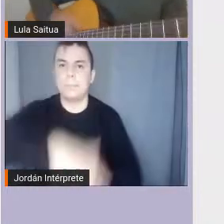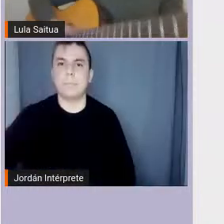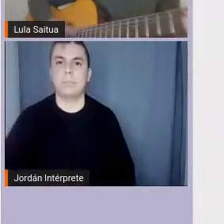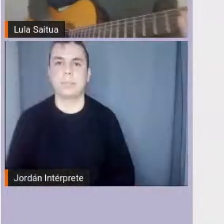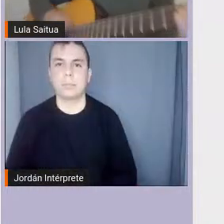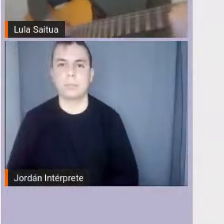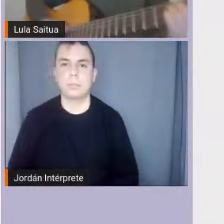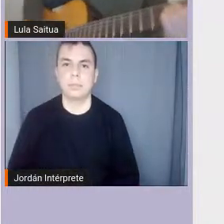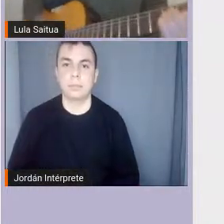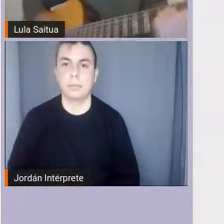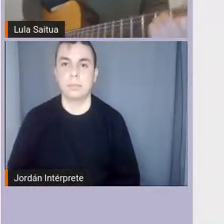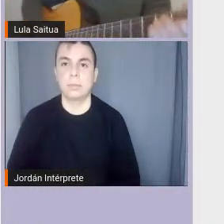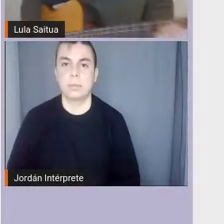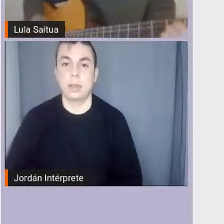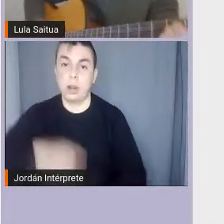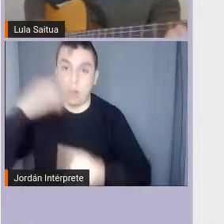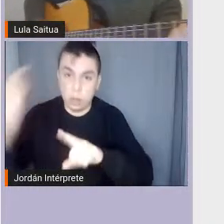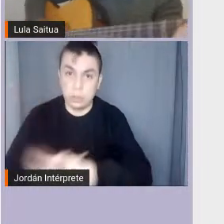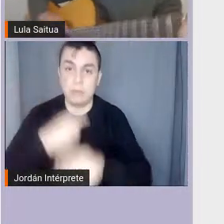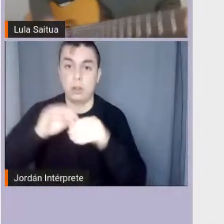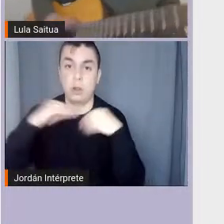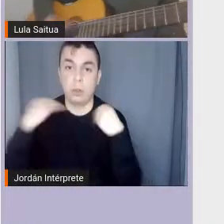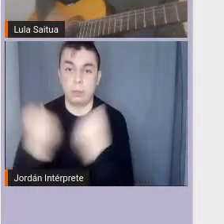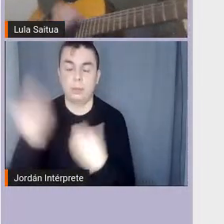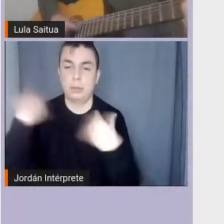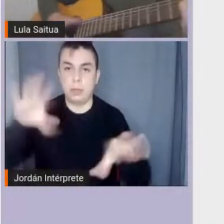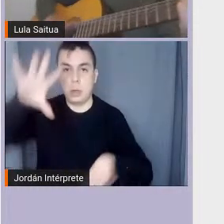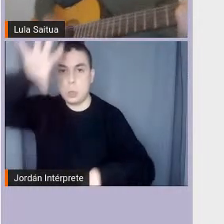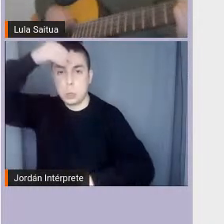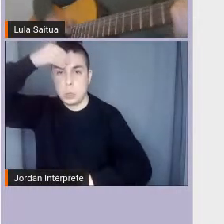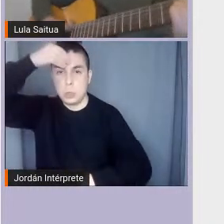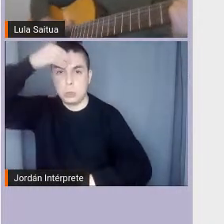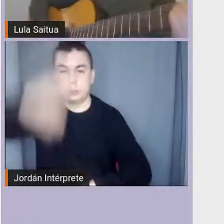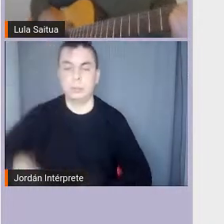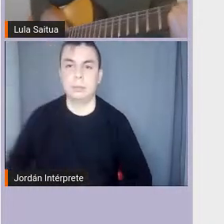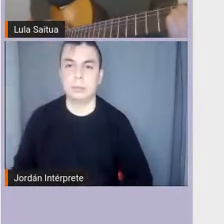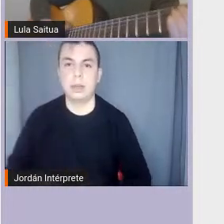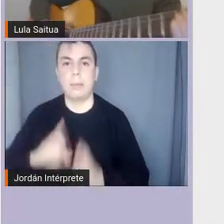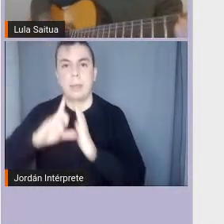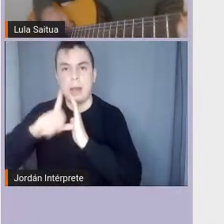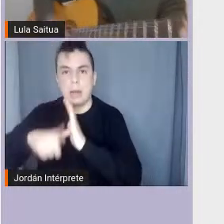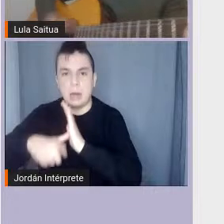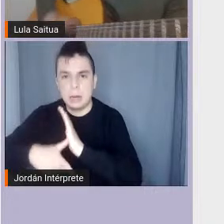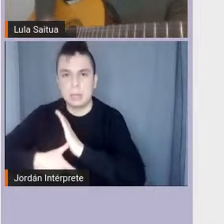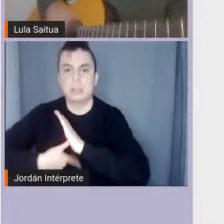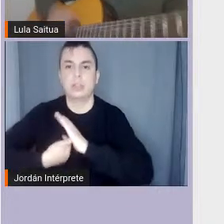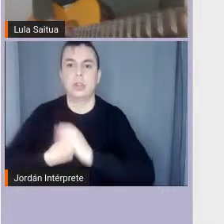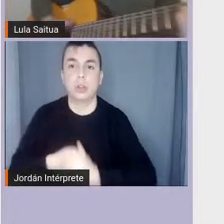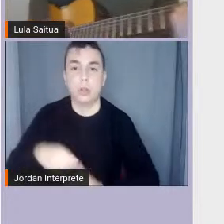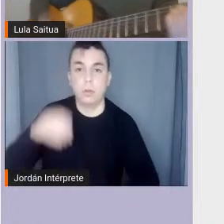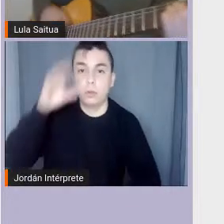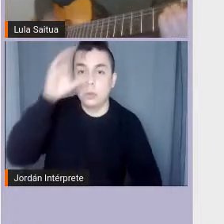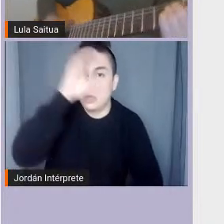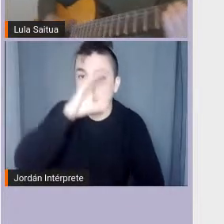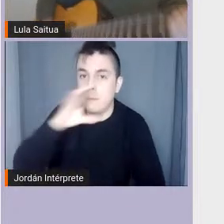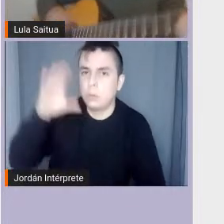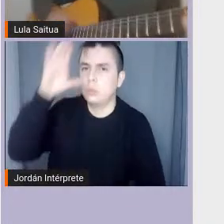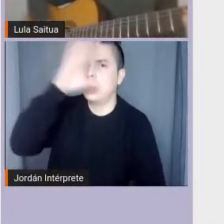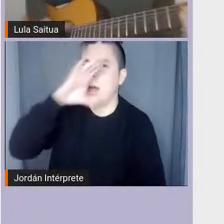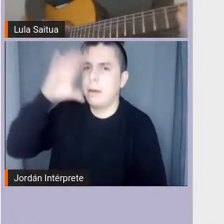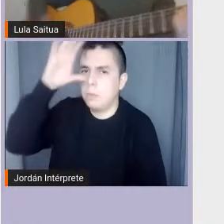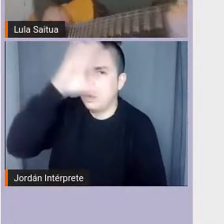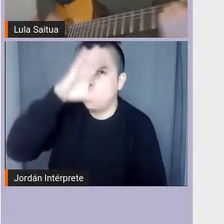Y lo hacemos enterito porque ya lo aprendimos, ¿no es verdad? Ven, niños, un poquito más lento para ustedes. Busca,